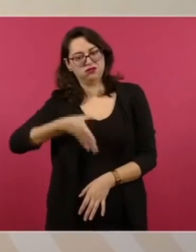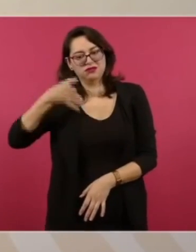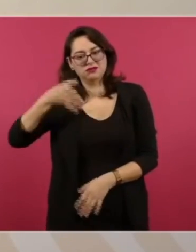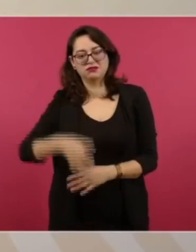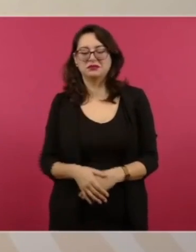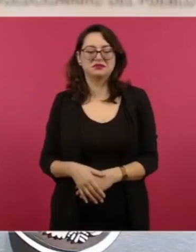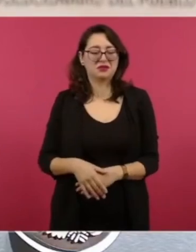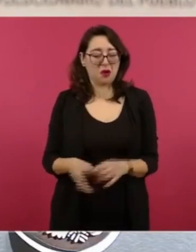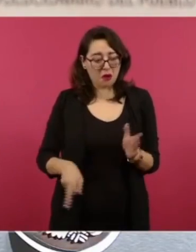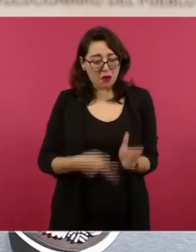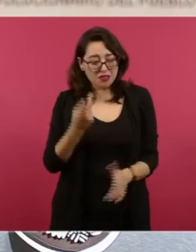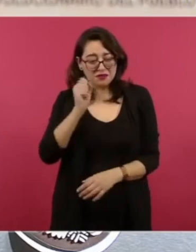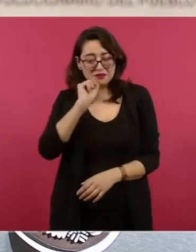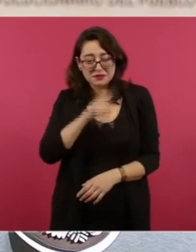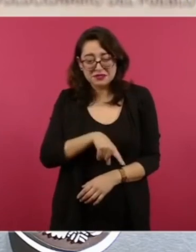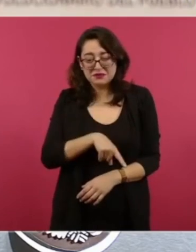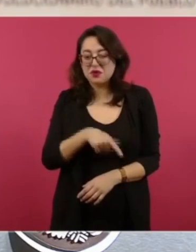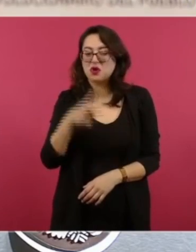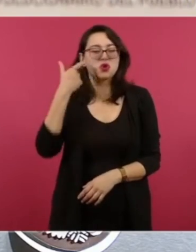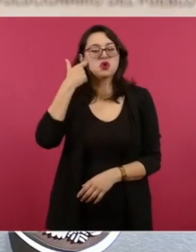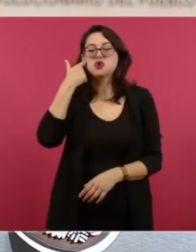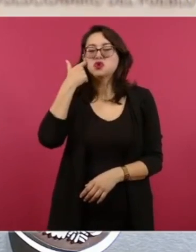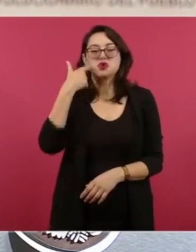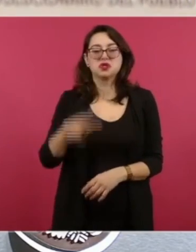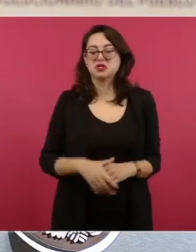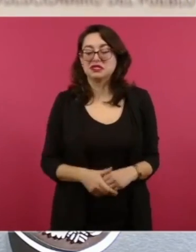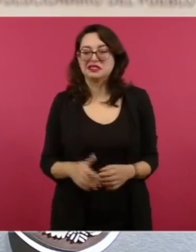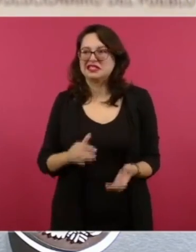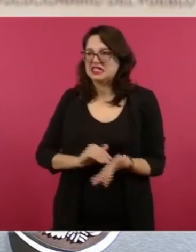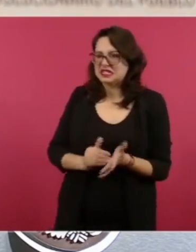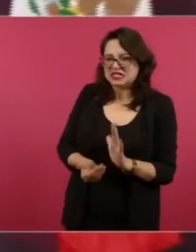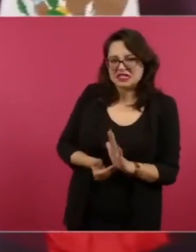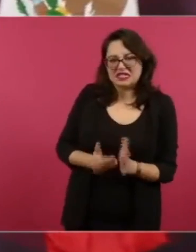y ya no quiere eso. Por más que